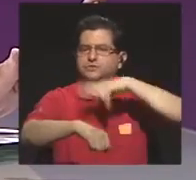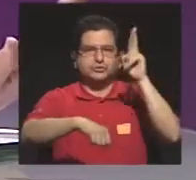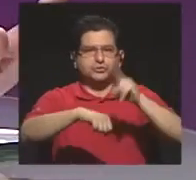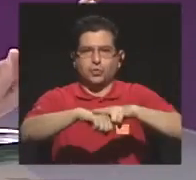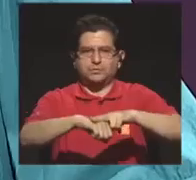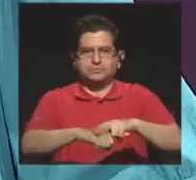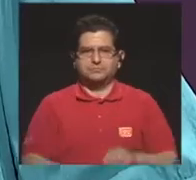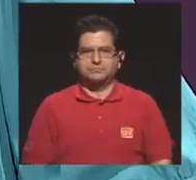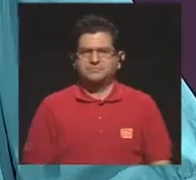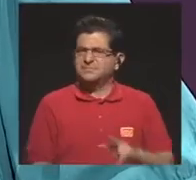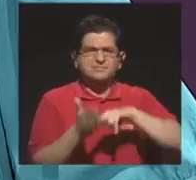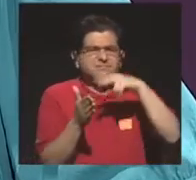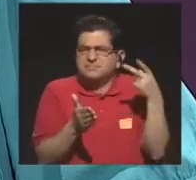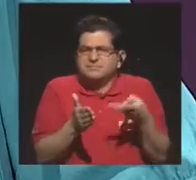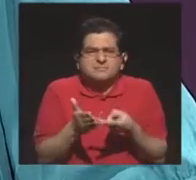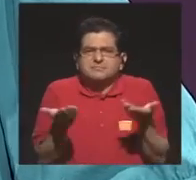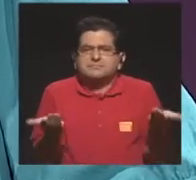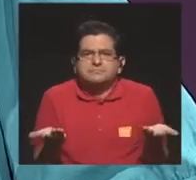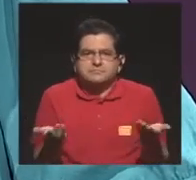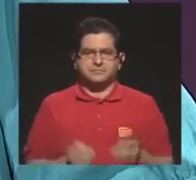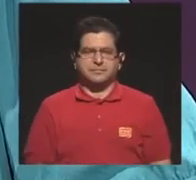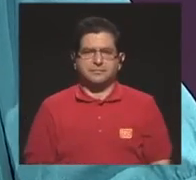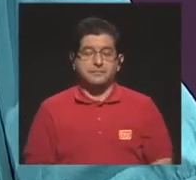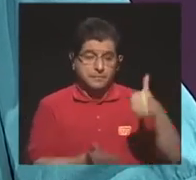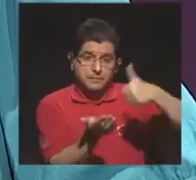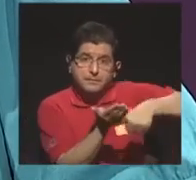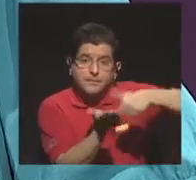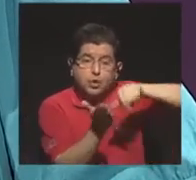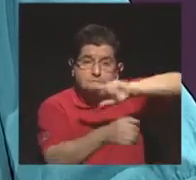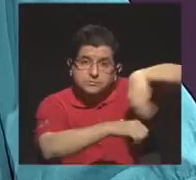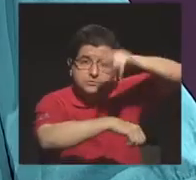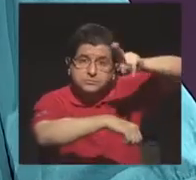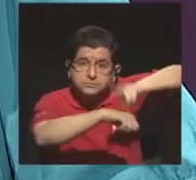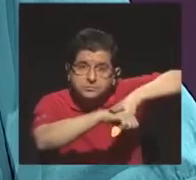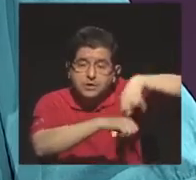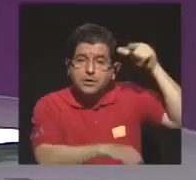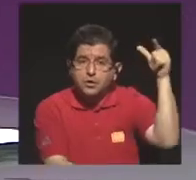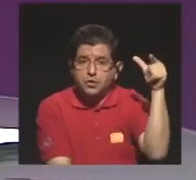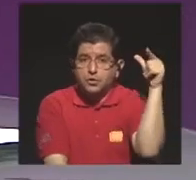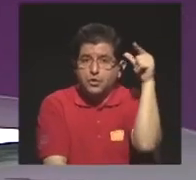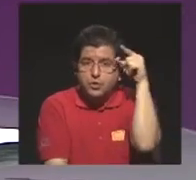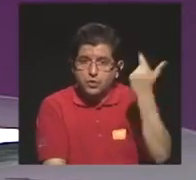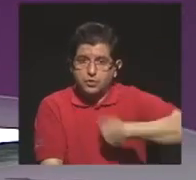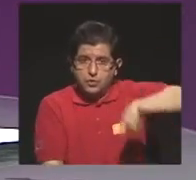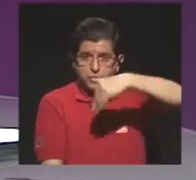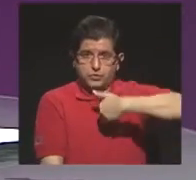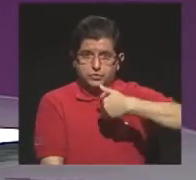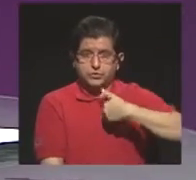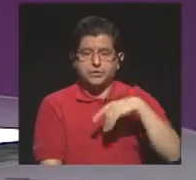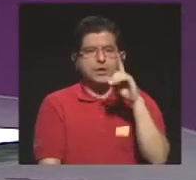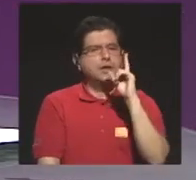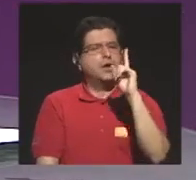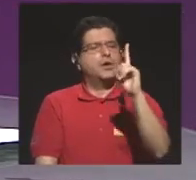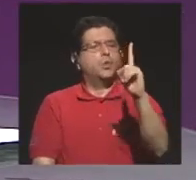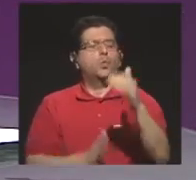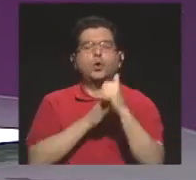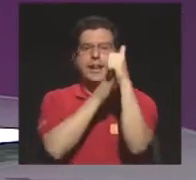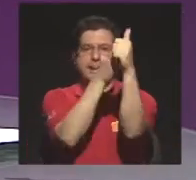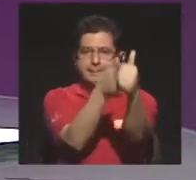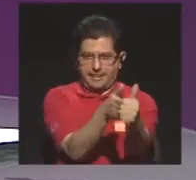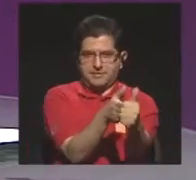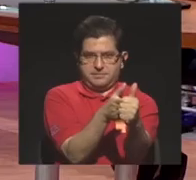nacionales. ¿Qué significa esto? Que para las elecciones nacionales, evidentemente, siempre tenemos una figura